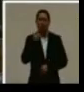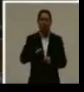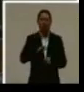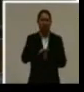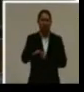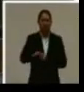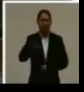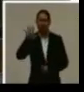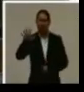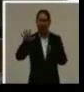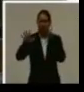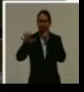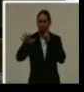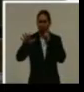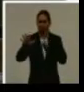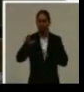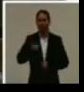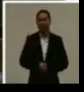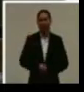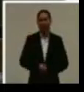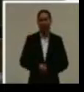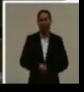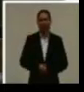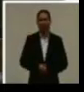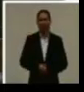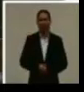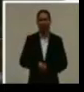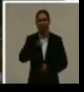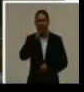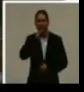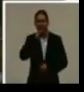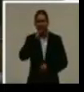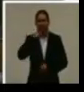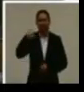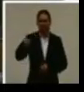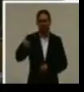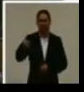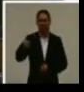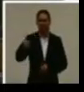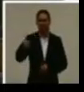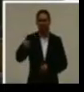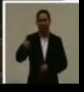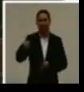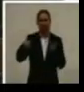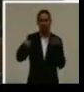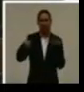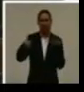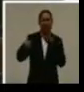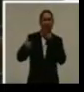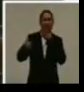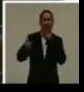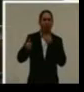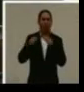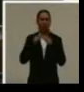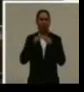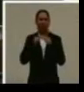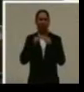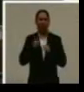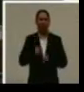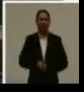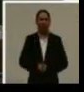cuales 5 son mujeres, más mi mamá, 6 y 5 varones en casa.